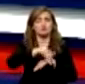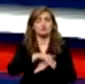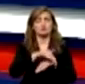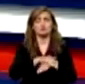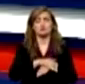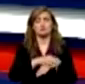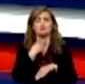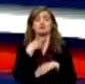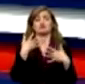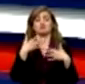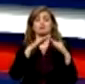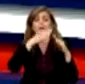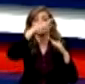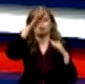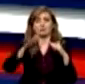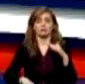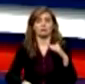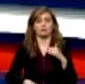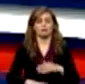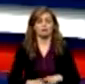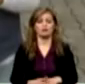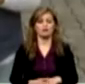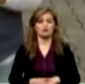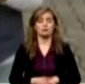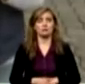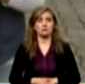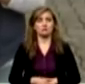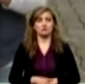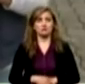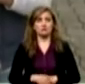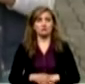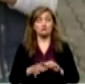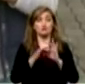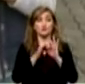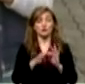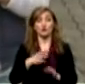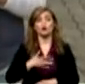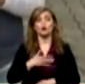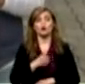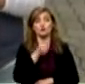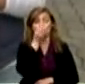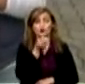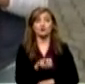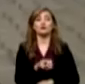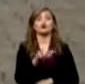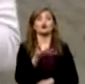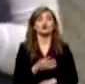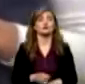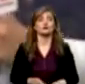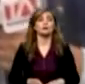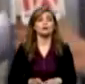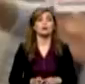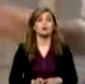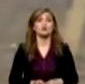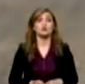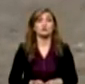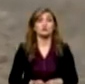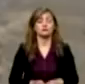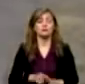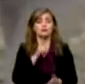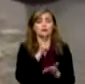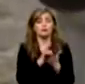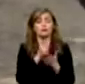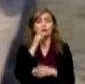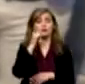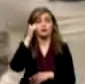volaron los techos de las casas? Fer. ¿Qué tal, compañeros y amigos televidentes? Buenos días. Así es, ayer